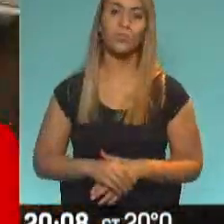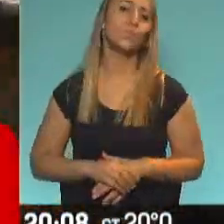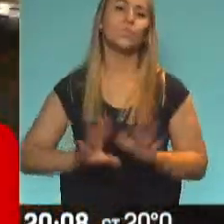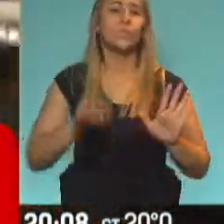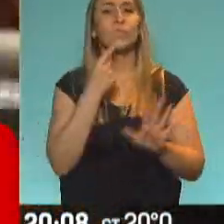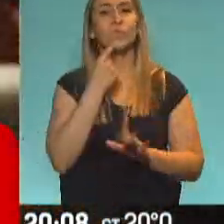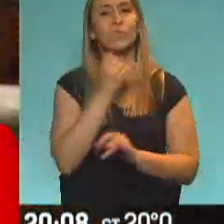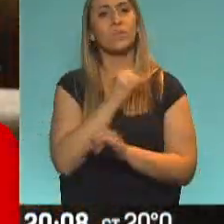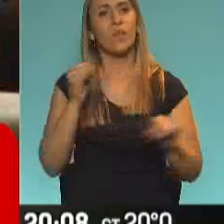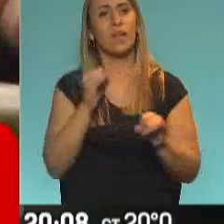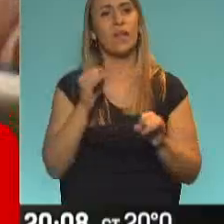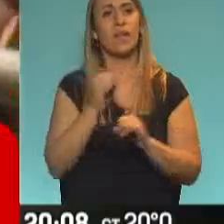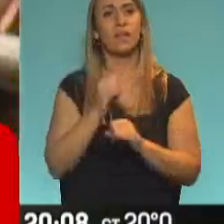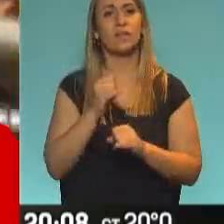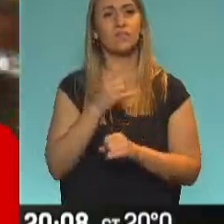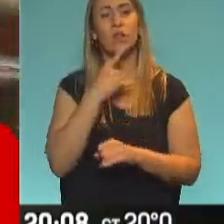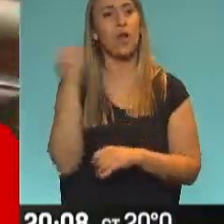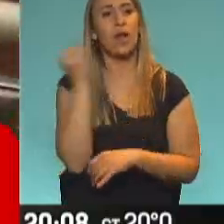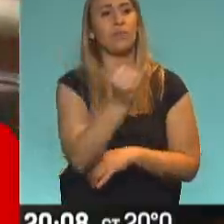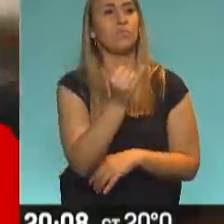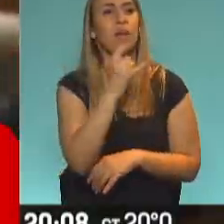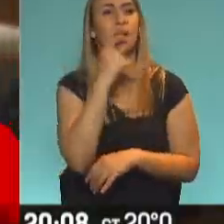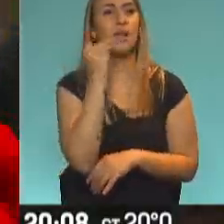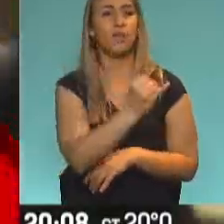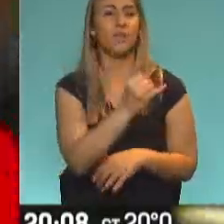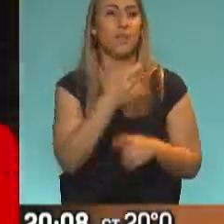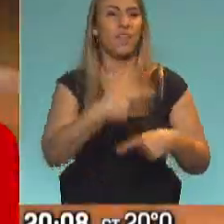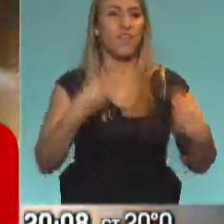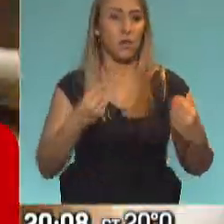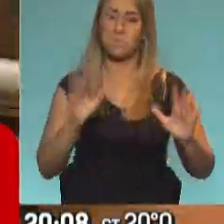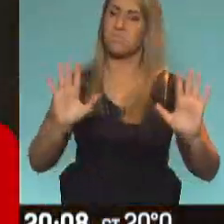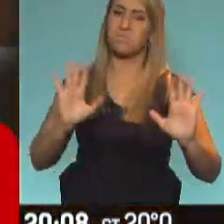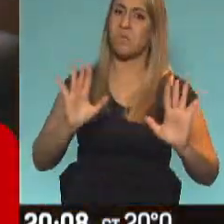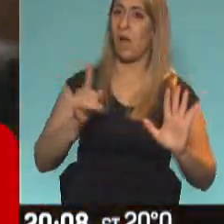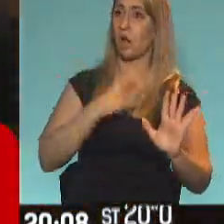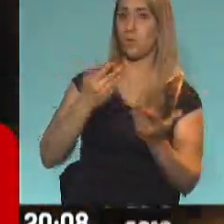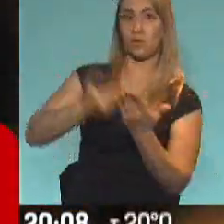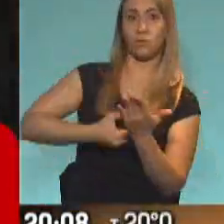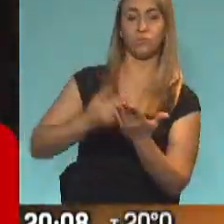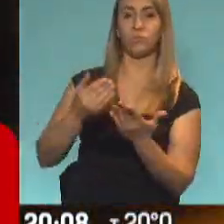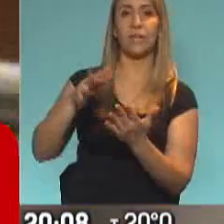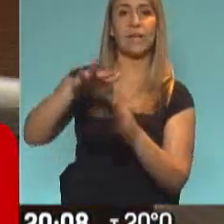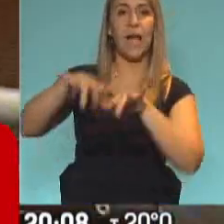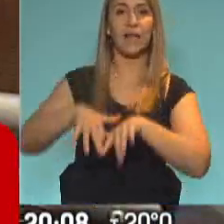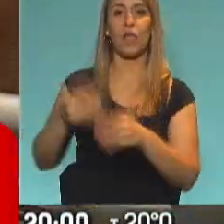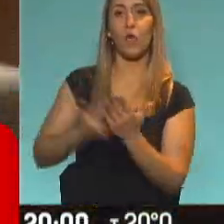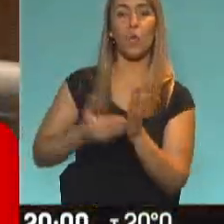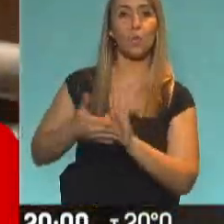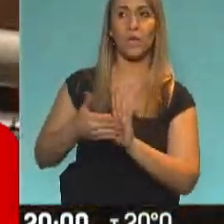¿De qué las notificaron? ¿Cómo? ¿De qué los notificaron puntualmente? No nos notificaron de nada. Nosotros nos